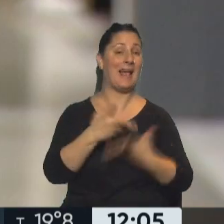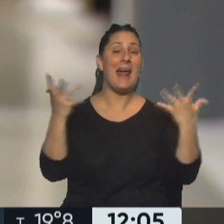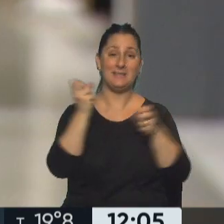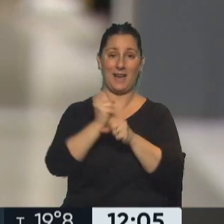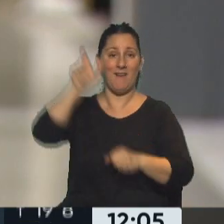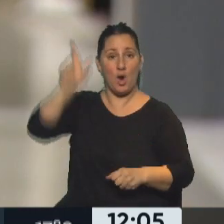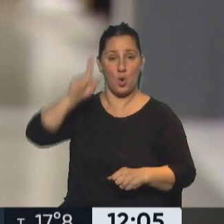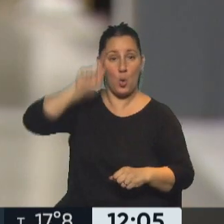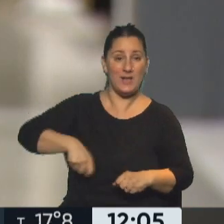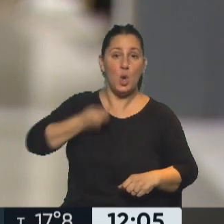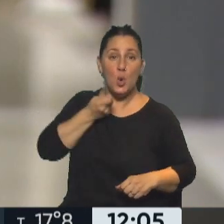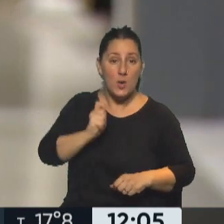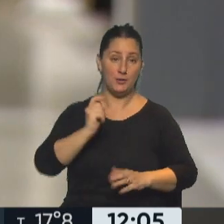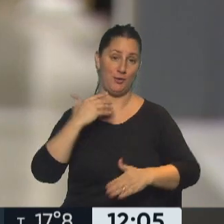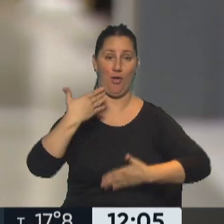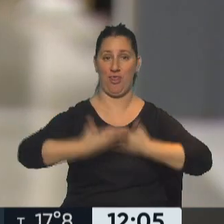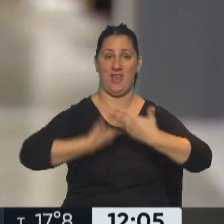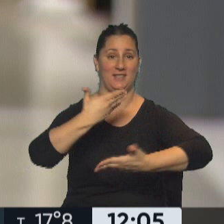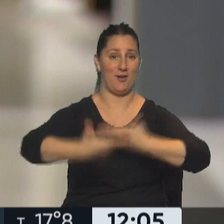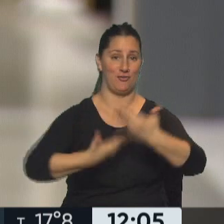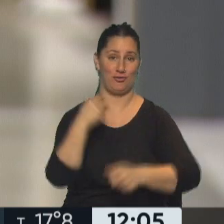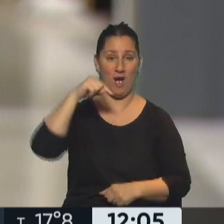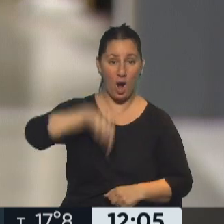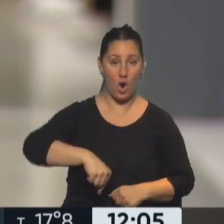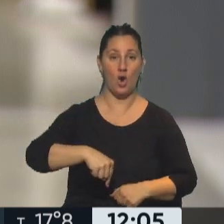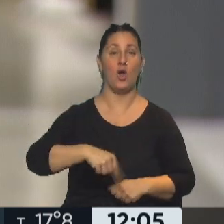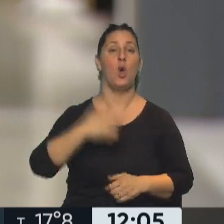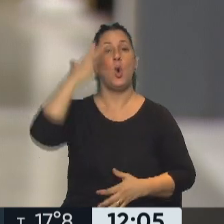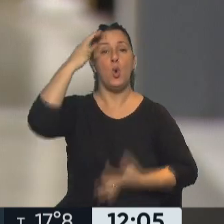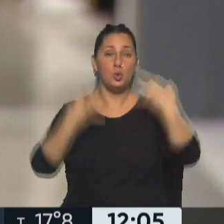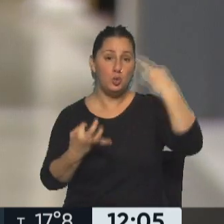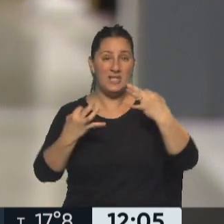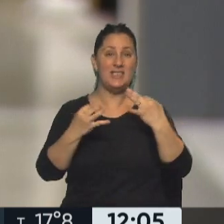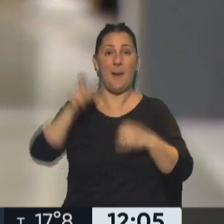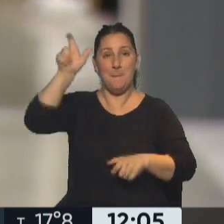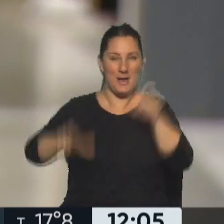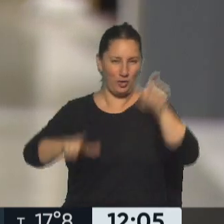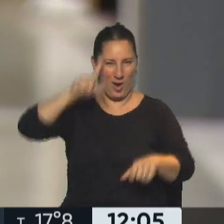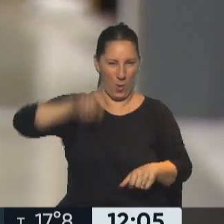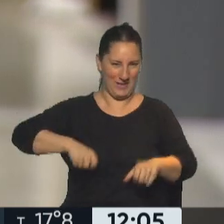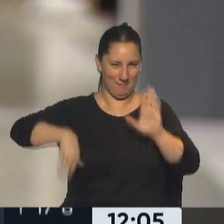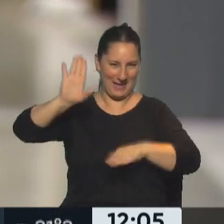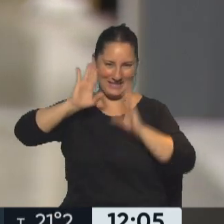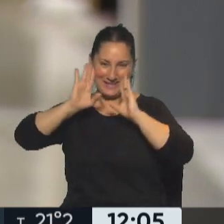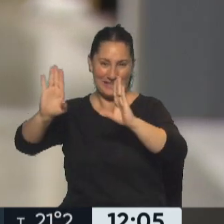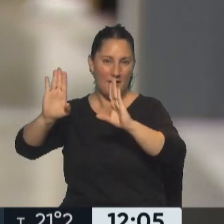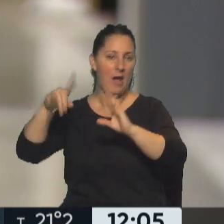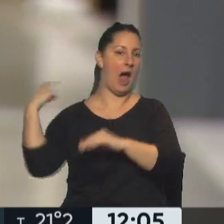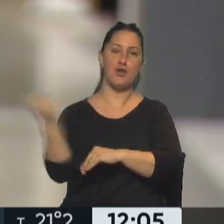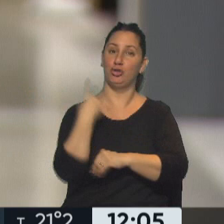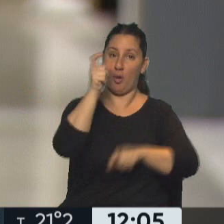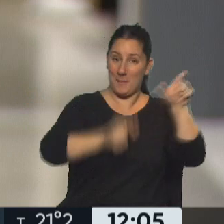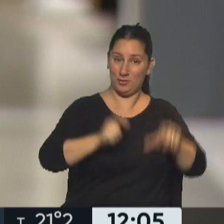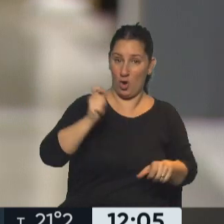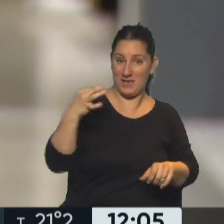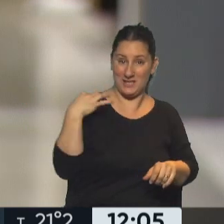el juicio está en pleno desarrollo así que me parece que el desafío para la justicia es para los jueces en particular convencernos a los ciudadanos